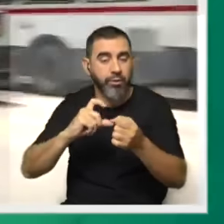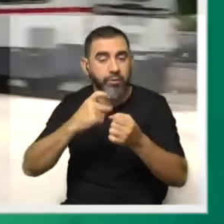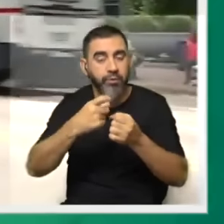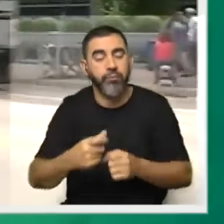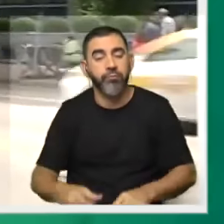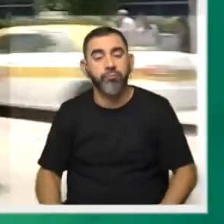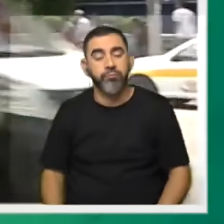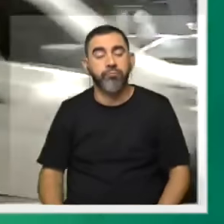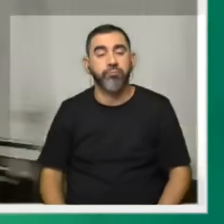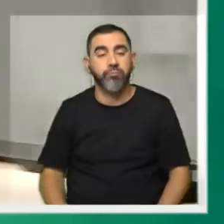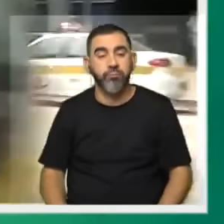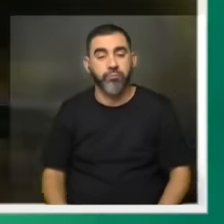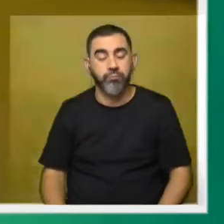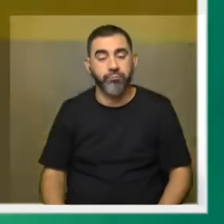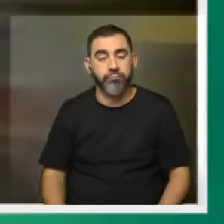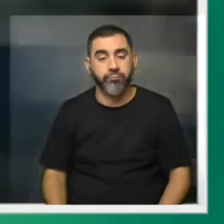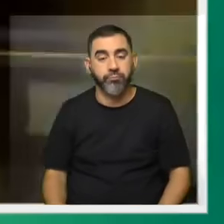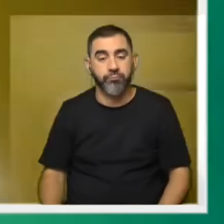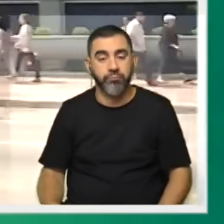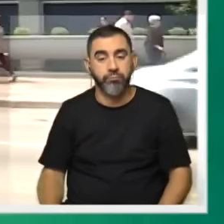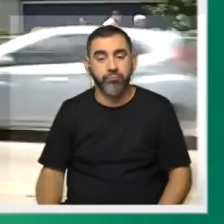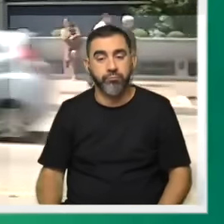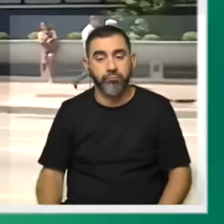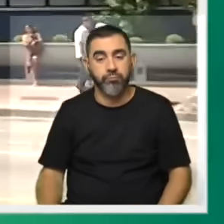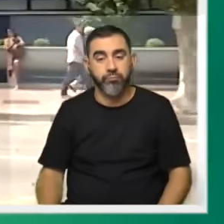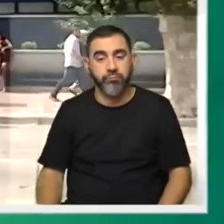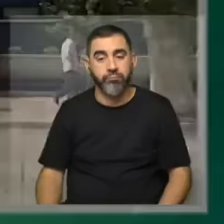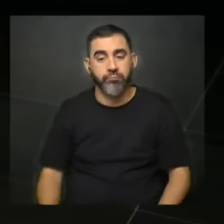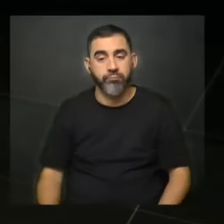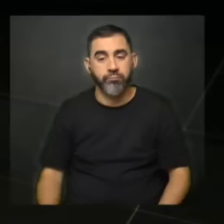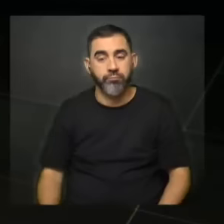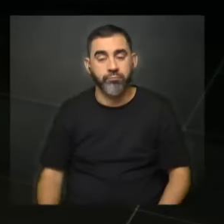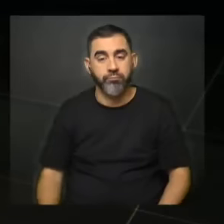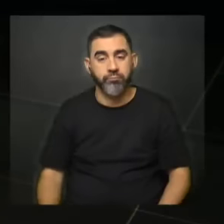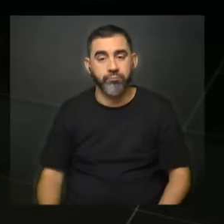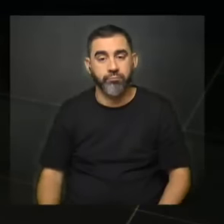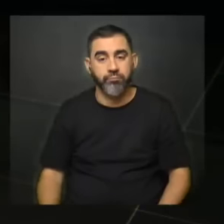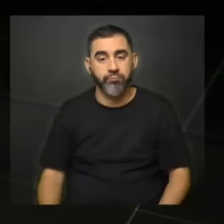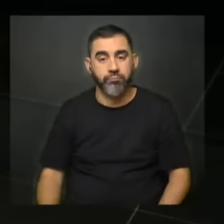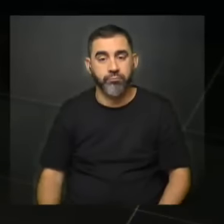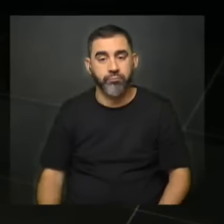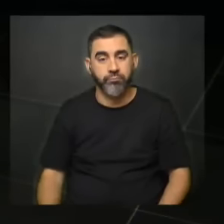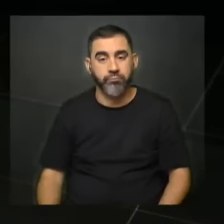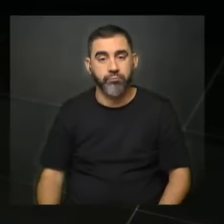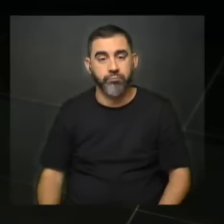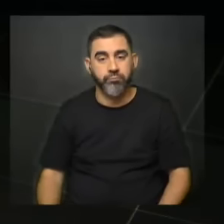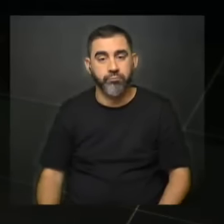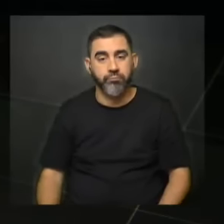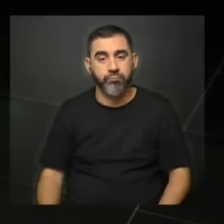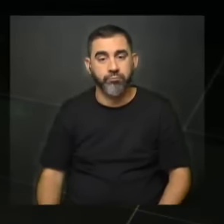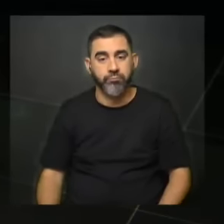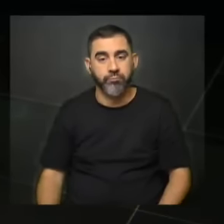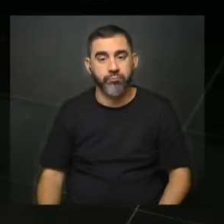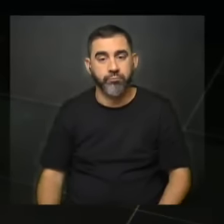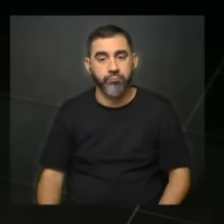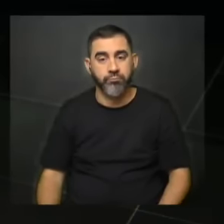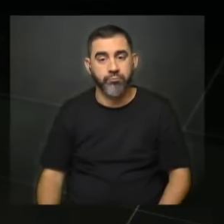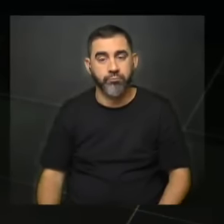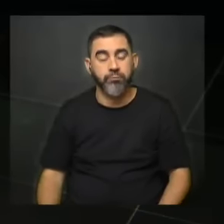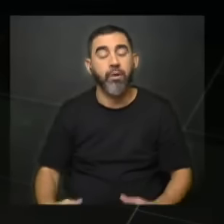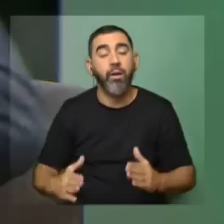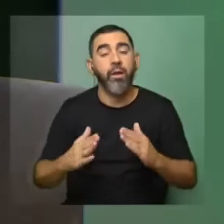bien Bueno vamos a estar atentos a esa situación tenemos varios asuntos para tratar en esta mañana eh algo de tiempo nos queda todavía Así que eh lo llevo a